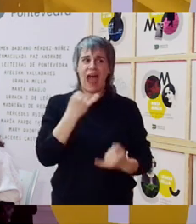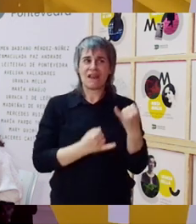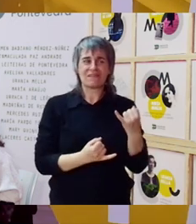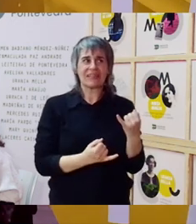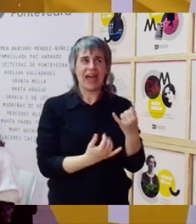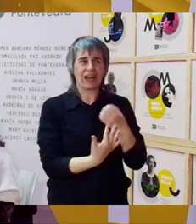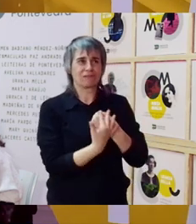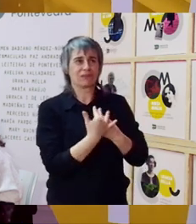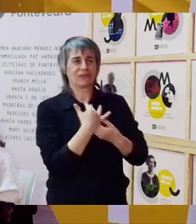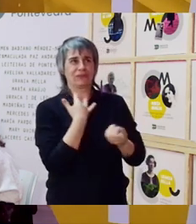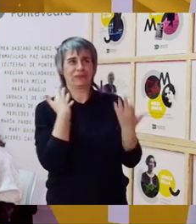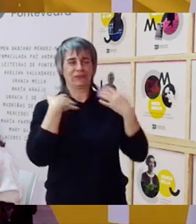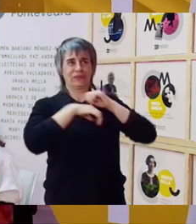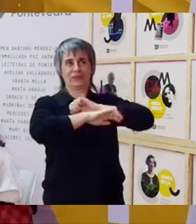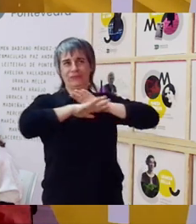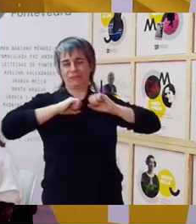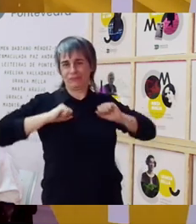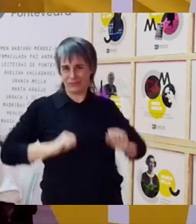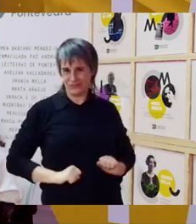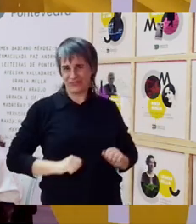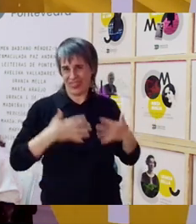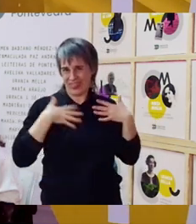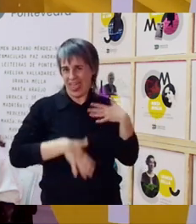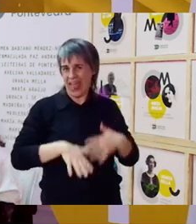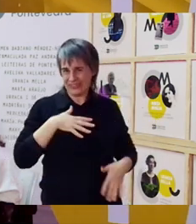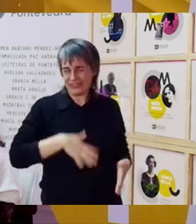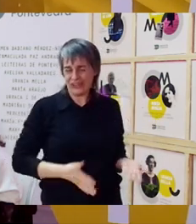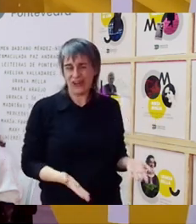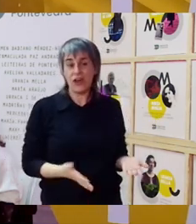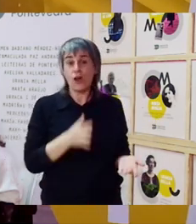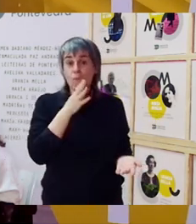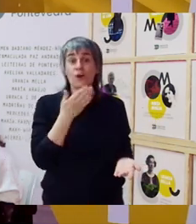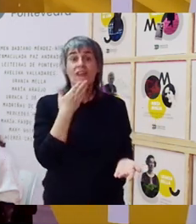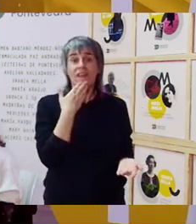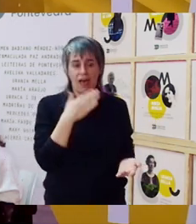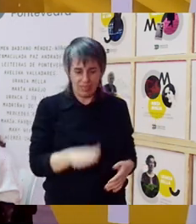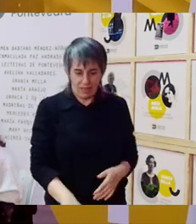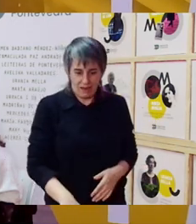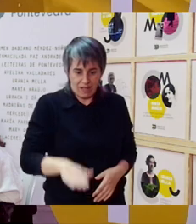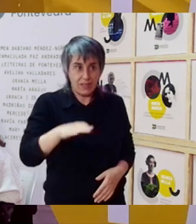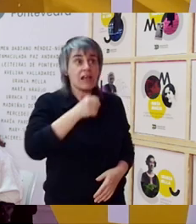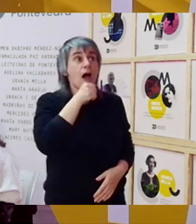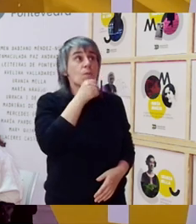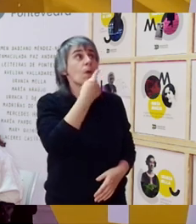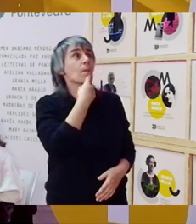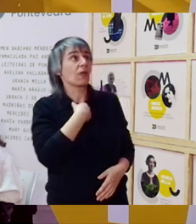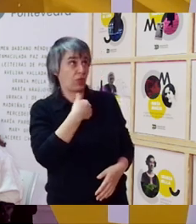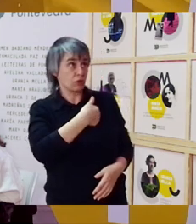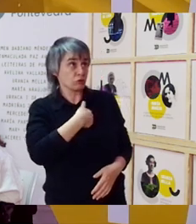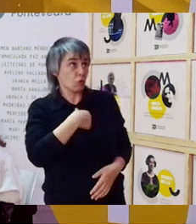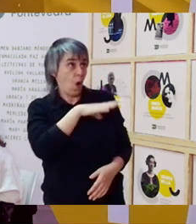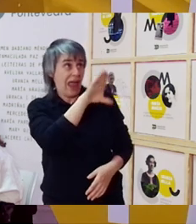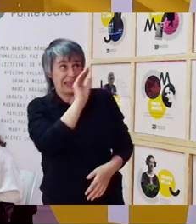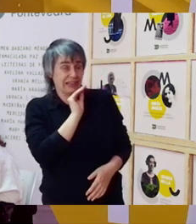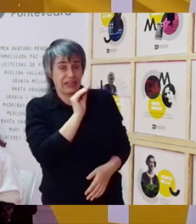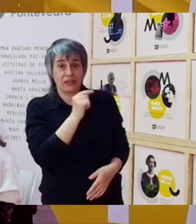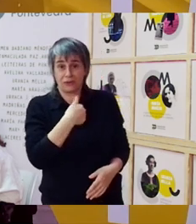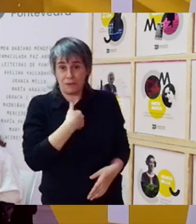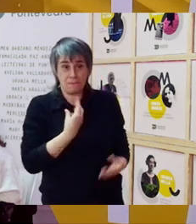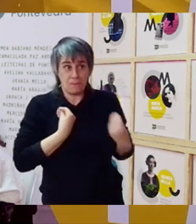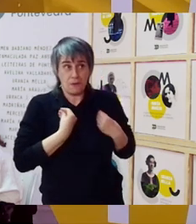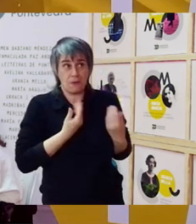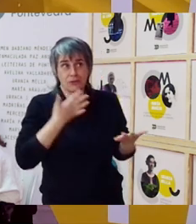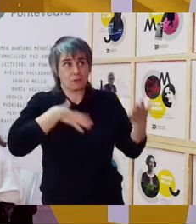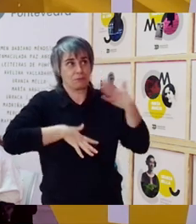dentro, porque a máis a esa edad creces con iso, e aparte que o entendes, e o vives, e